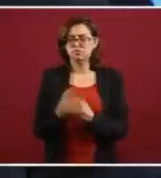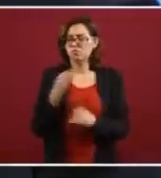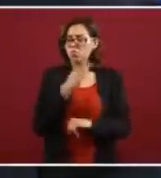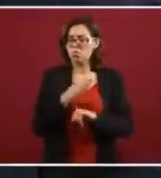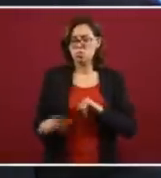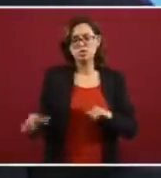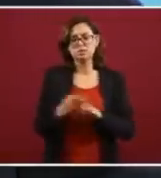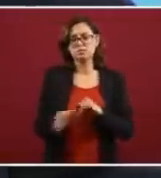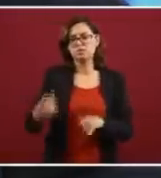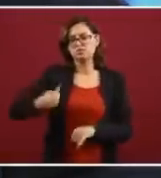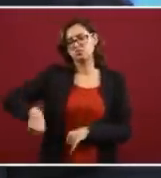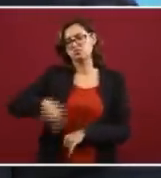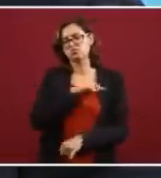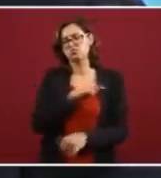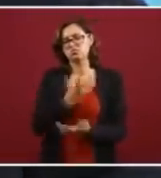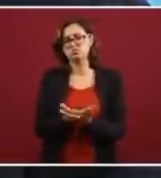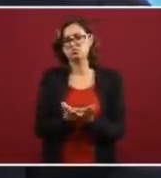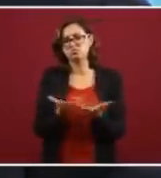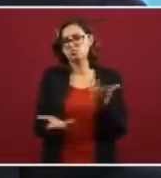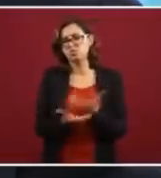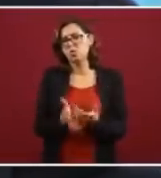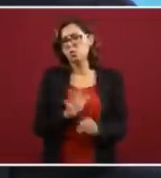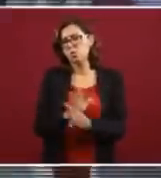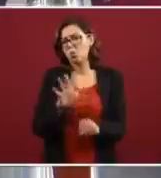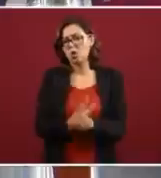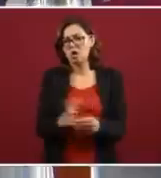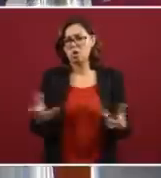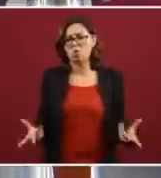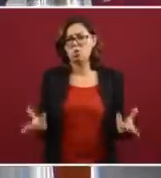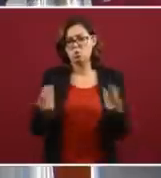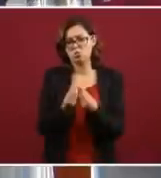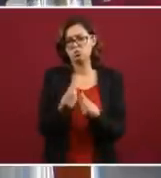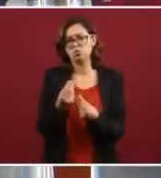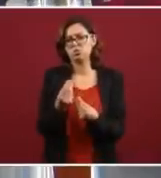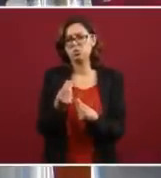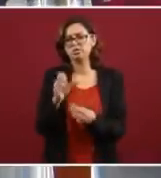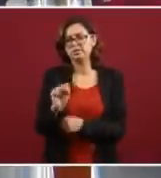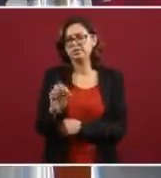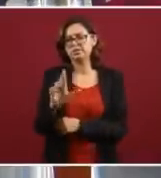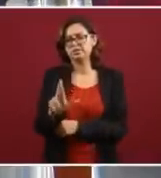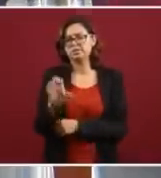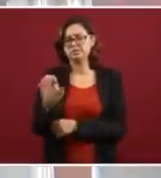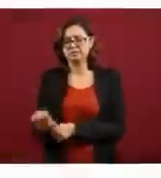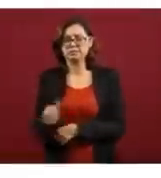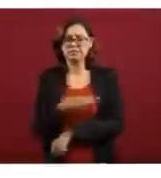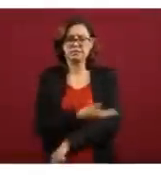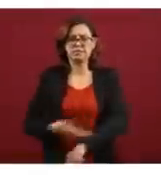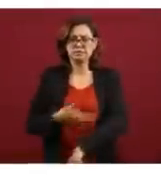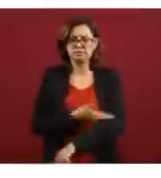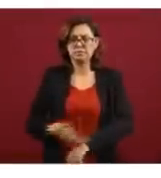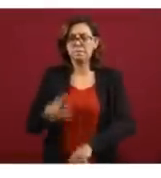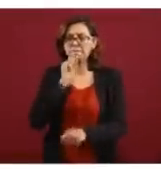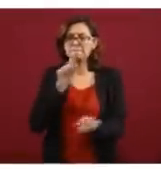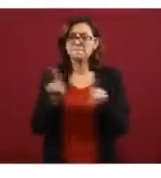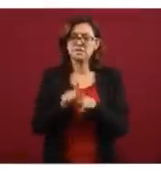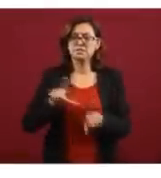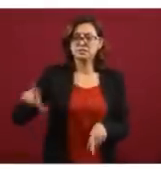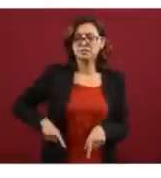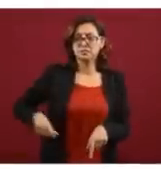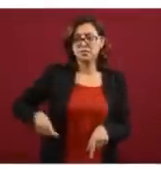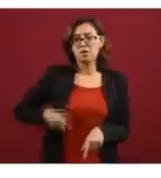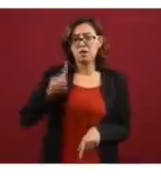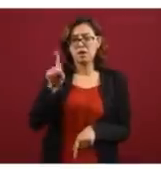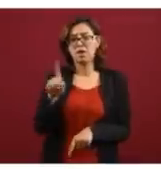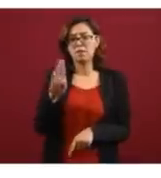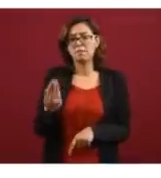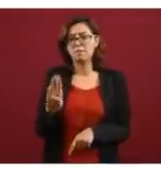realizado ha sido bajo la coordinación, por supuesto, de la Secretaría de Relaciones Exteriores y a petición expresa del Gobierno de Bahamas,